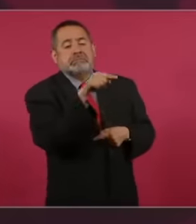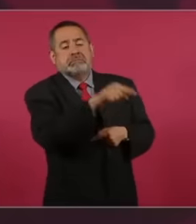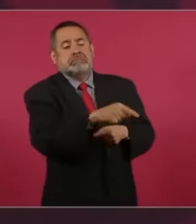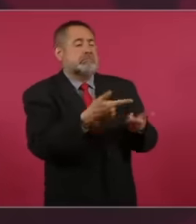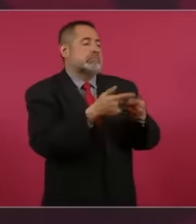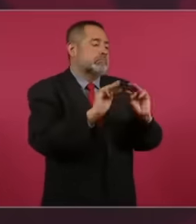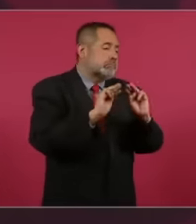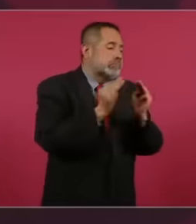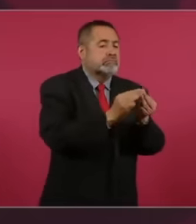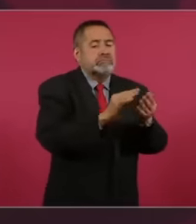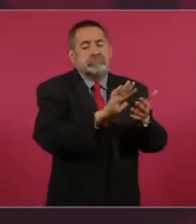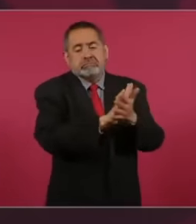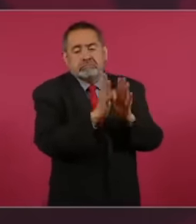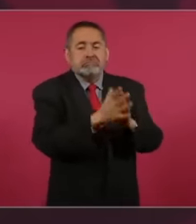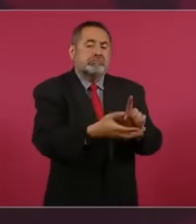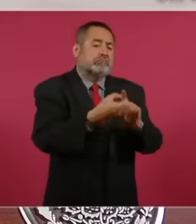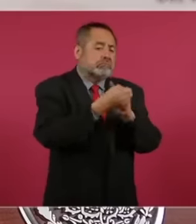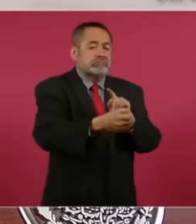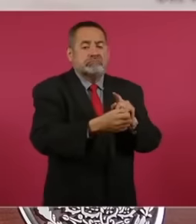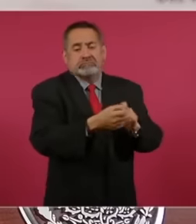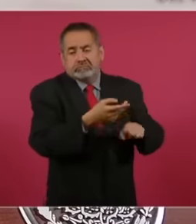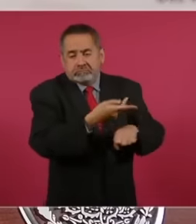de la delincuencia